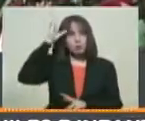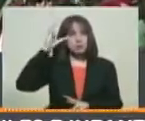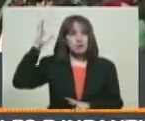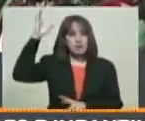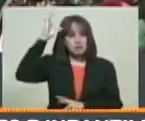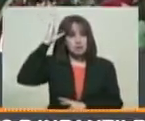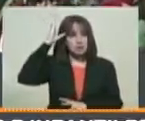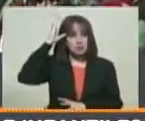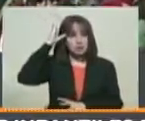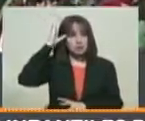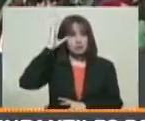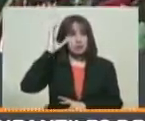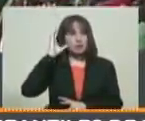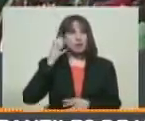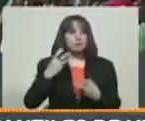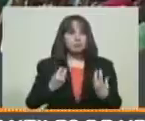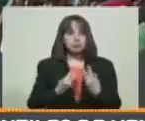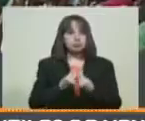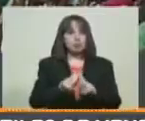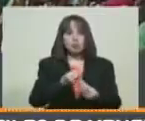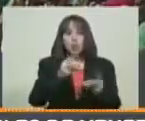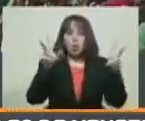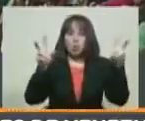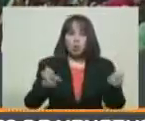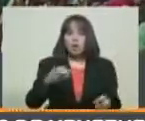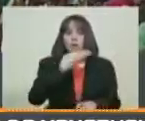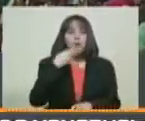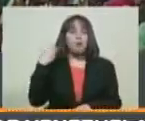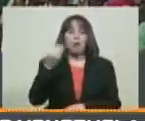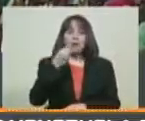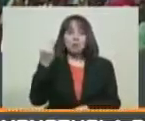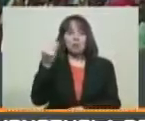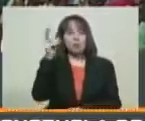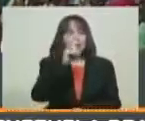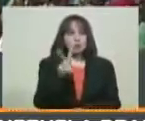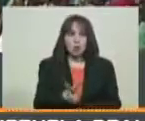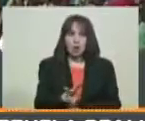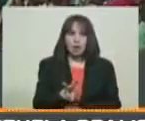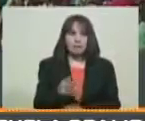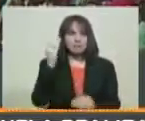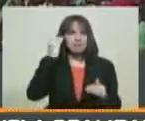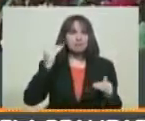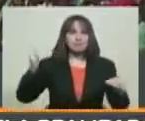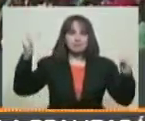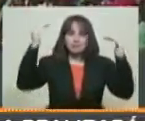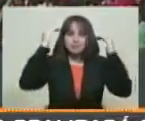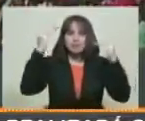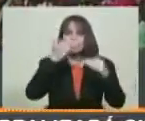y ha creado una nueva juventud, la juventud venezolana que tiene